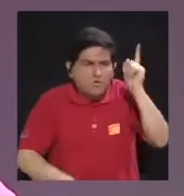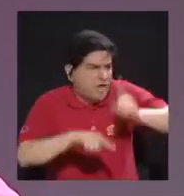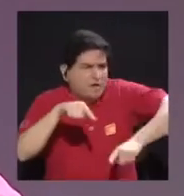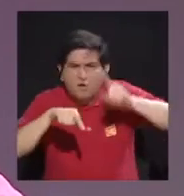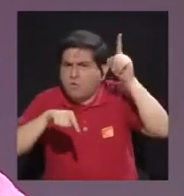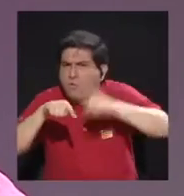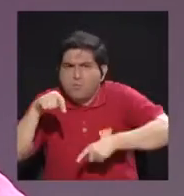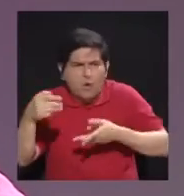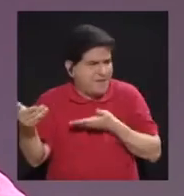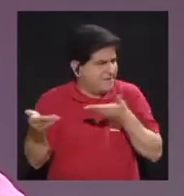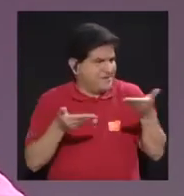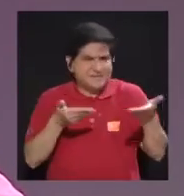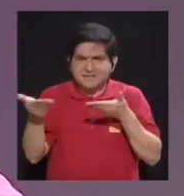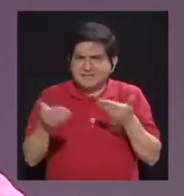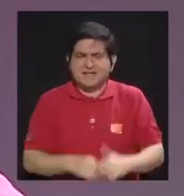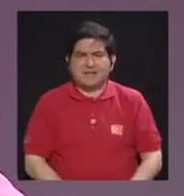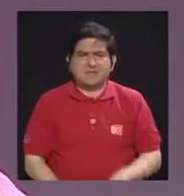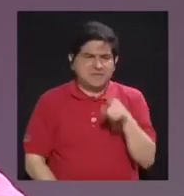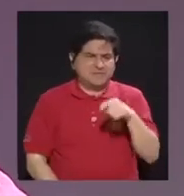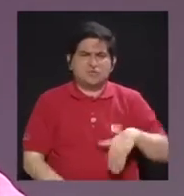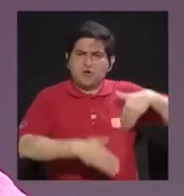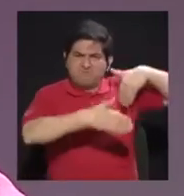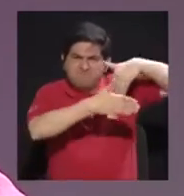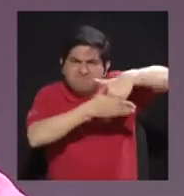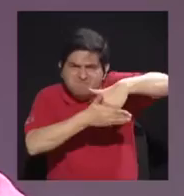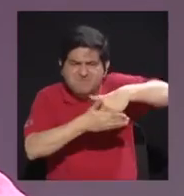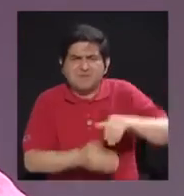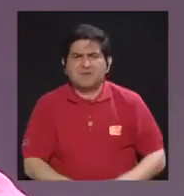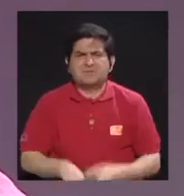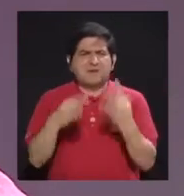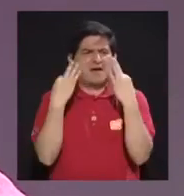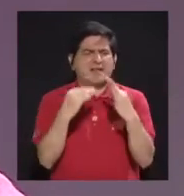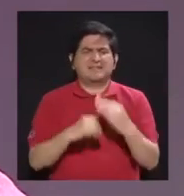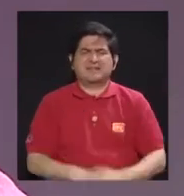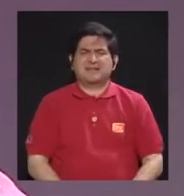puede servir como un barrote más para apresar